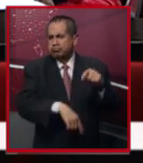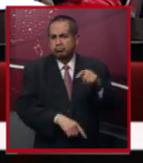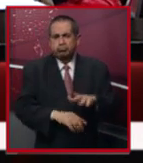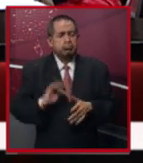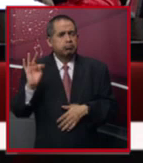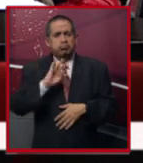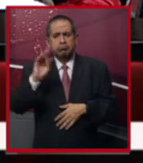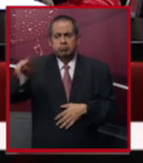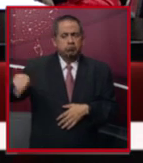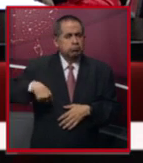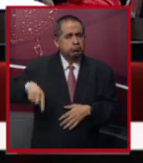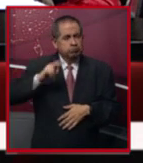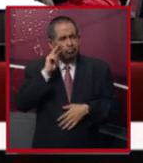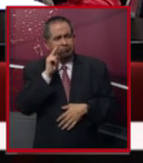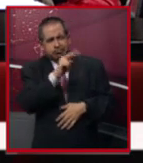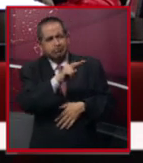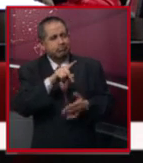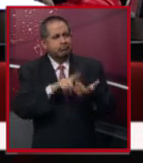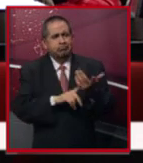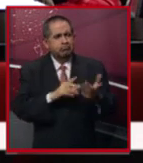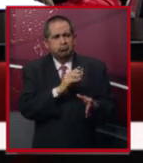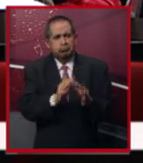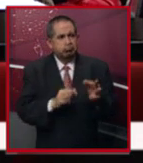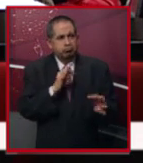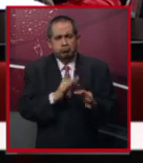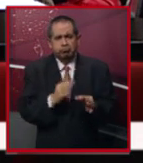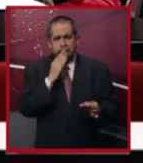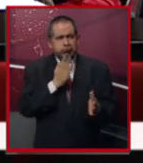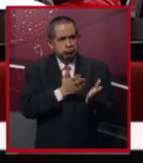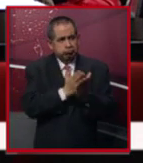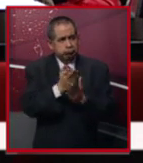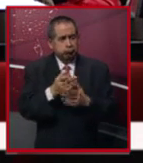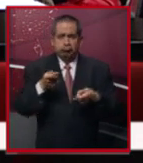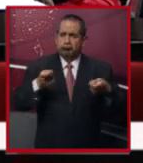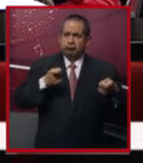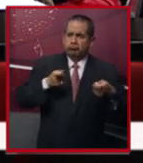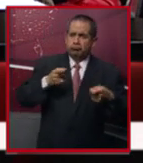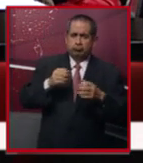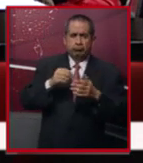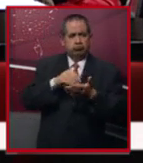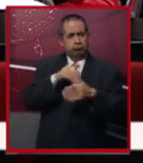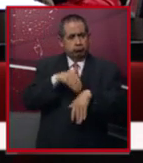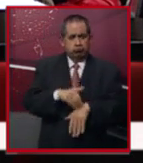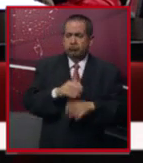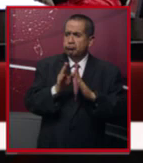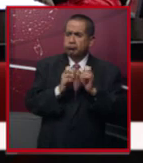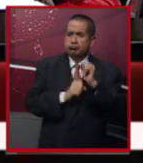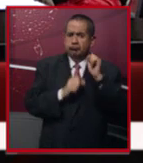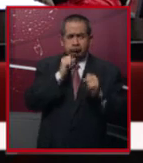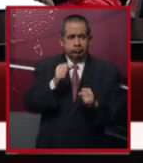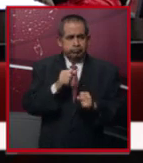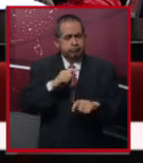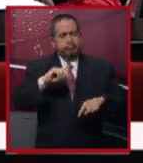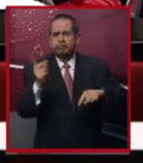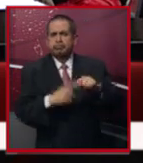que desde el poder del Estado no cumplieron con su mandato constitucional.